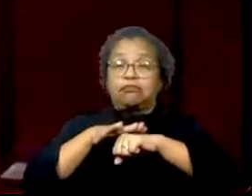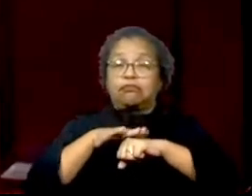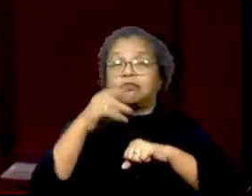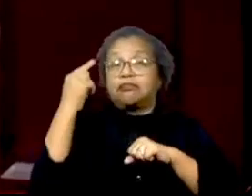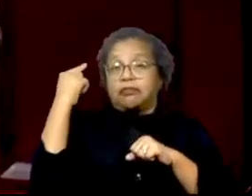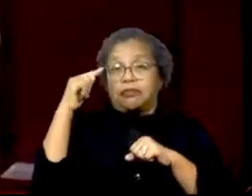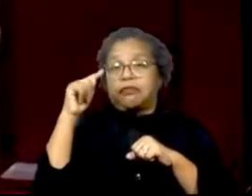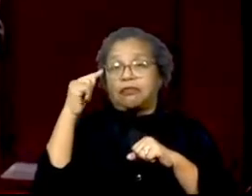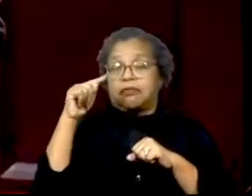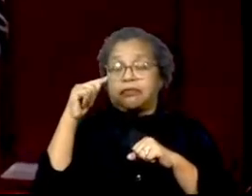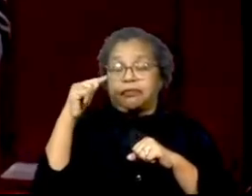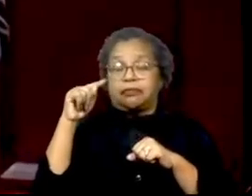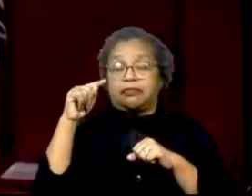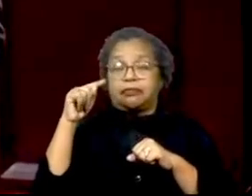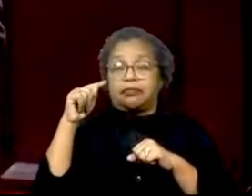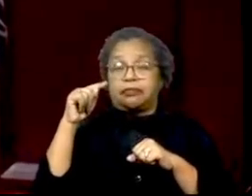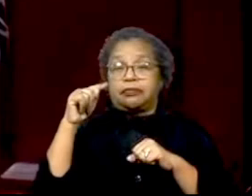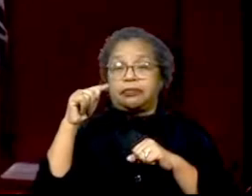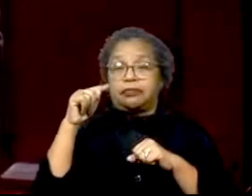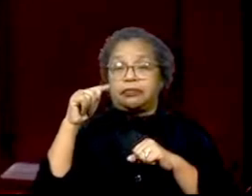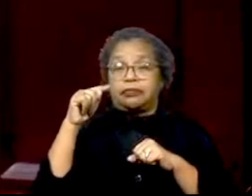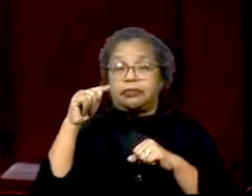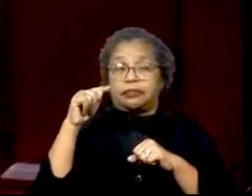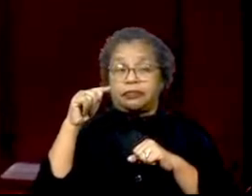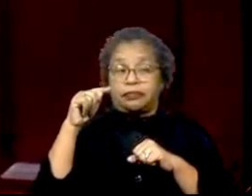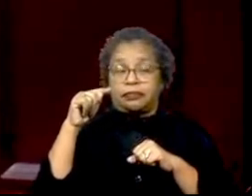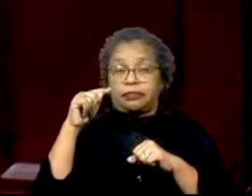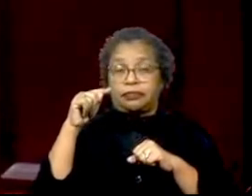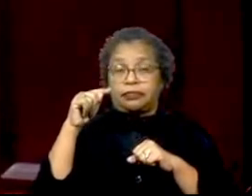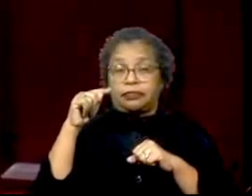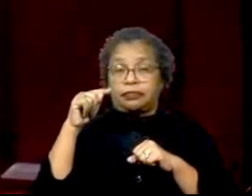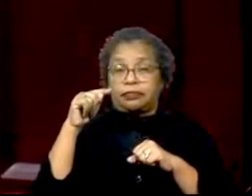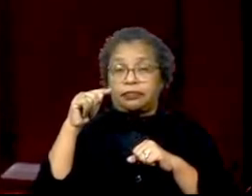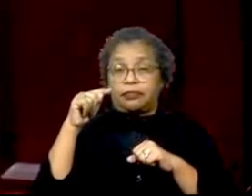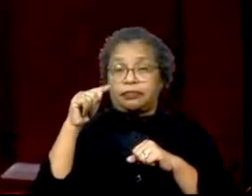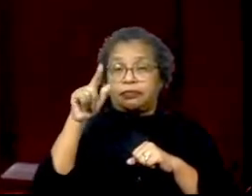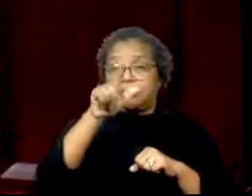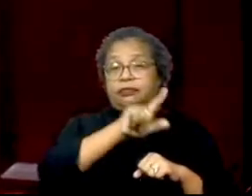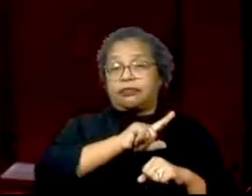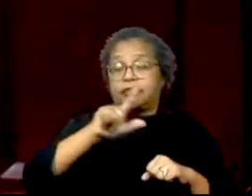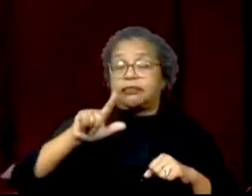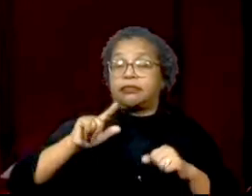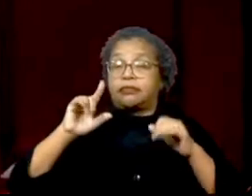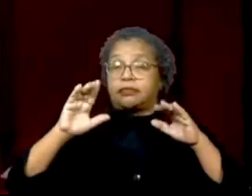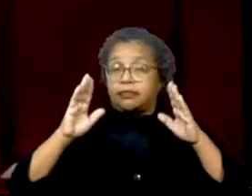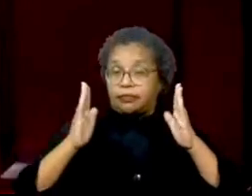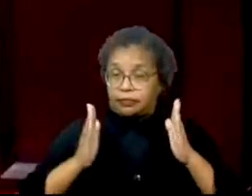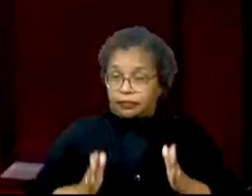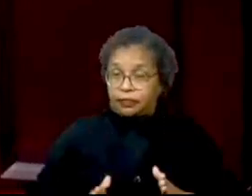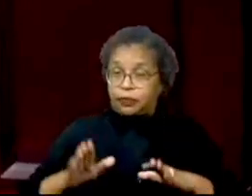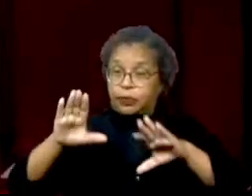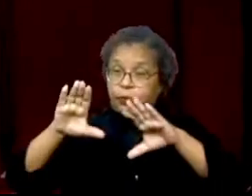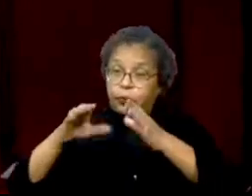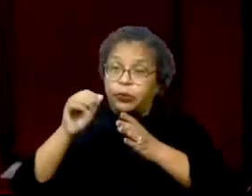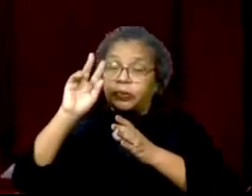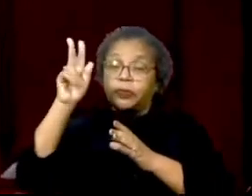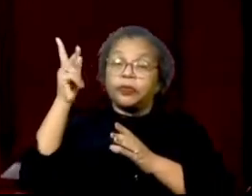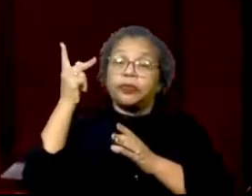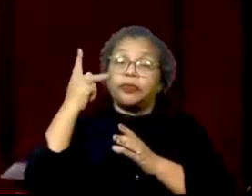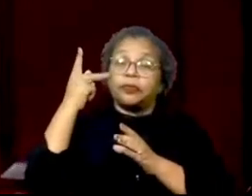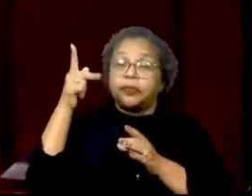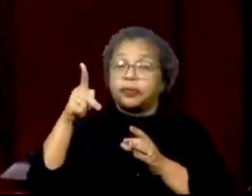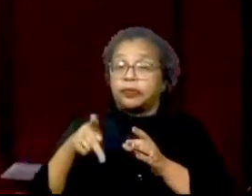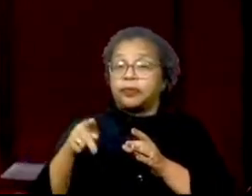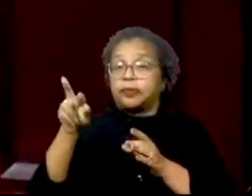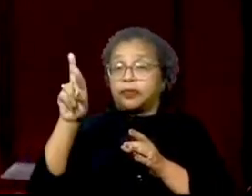la atención de los asambleístas del Partido Revolucionario Moderno, porque a